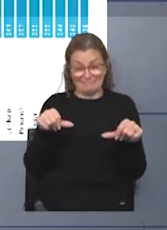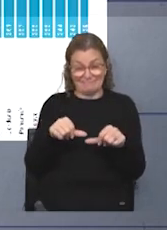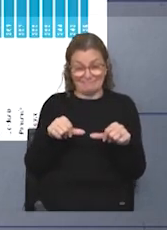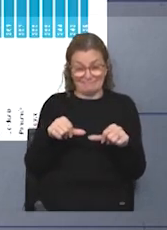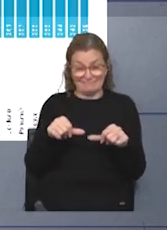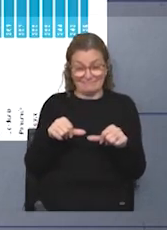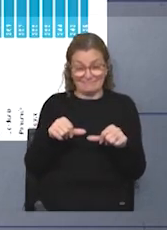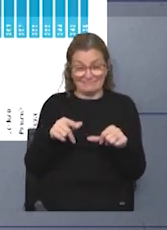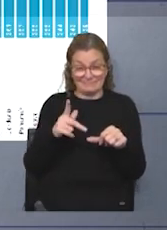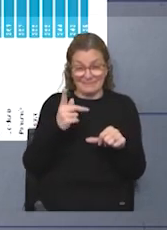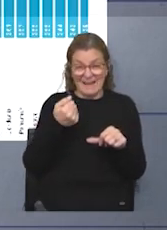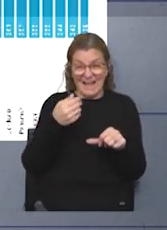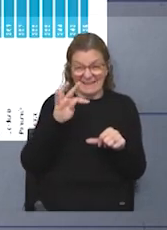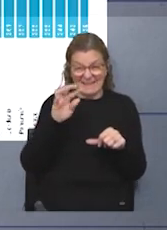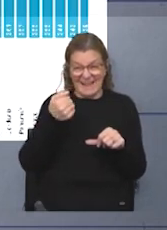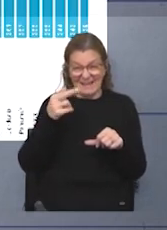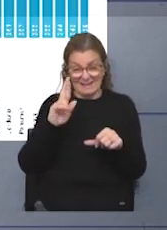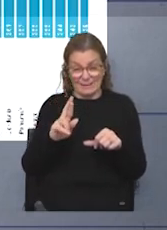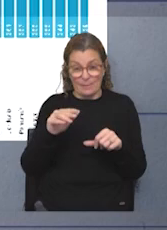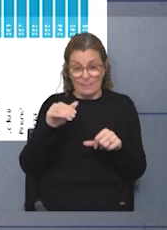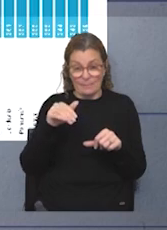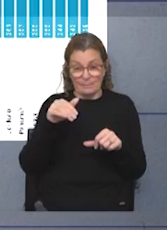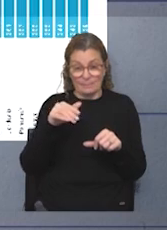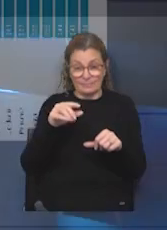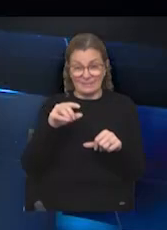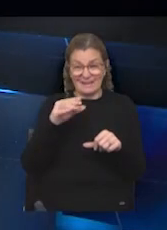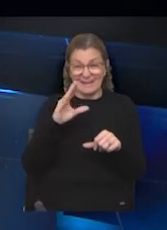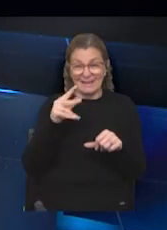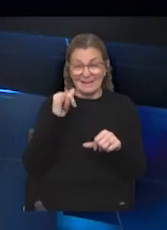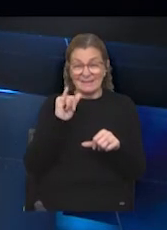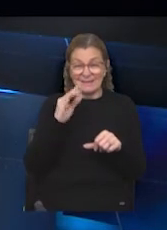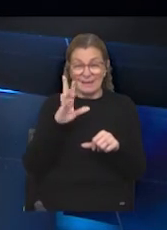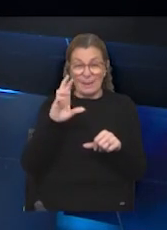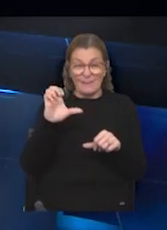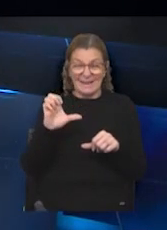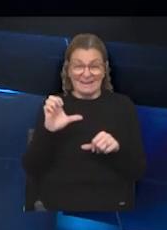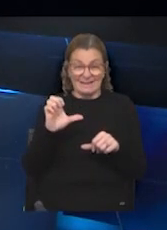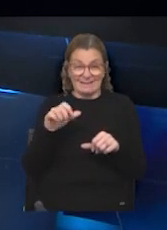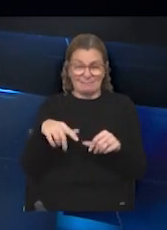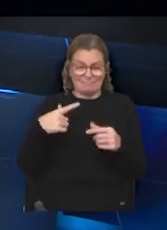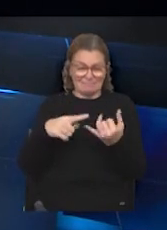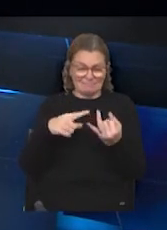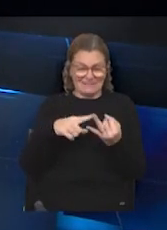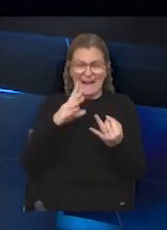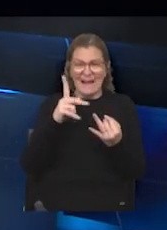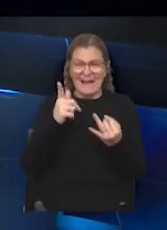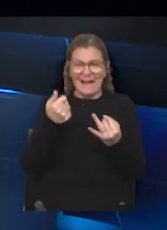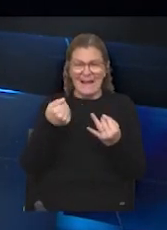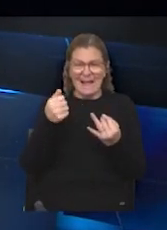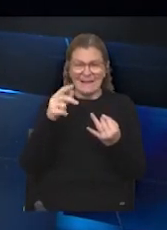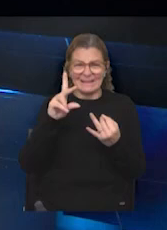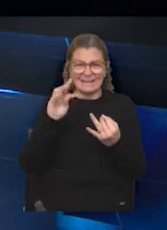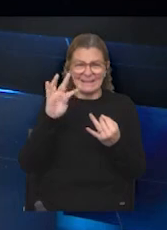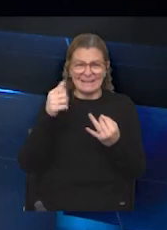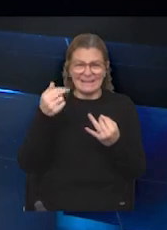Qatar moldavia chipre Bulgaria moldavia Qatar chile